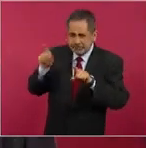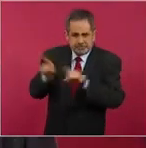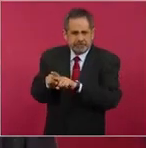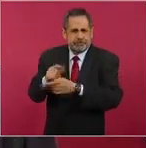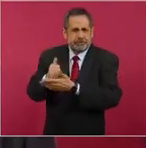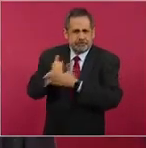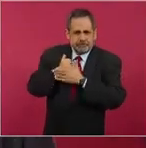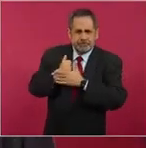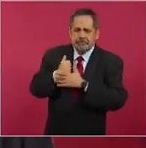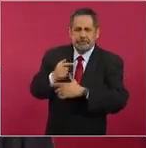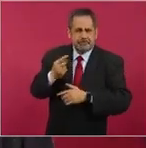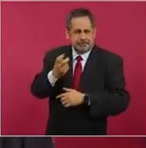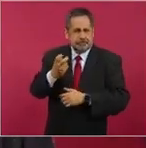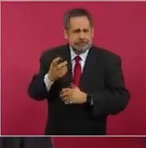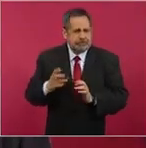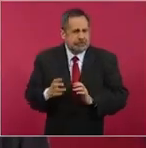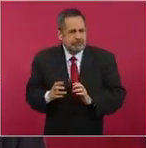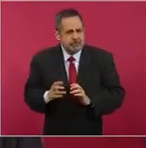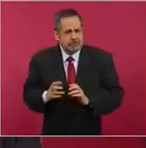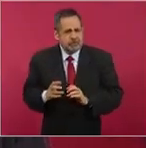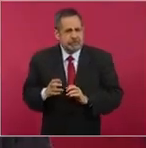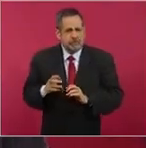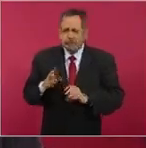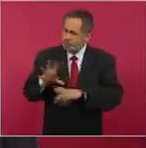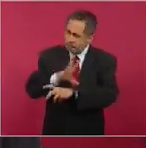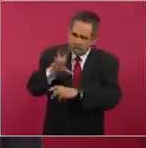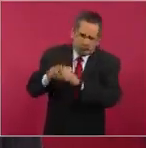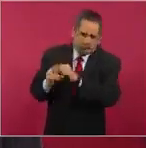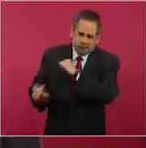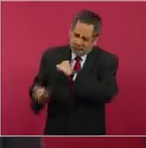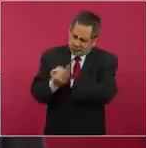me ayude por entero